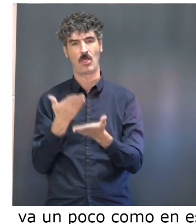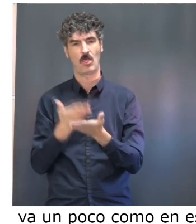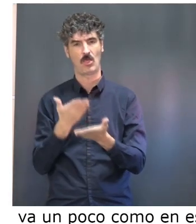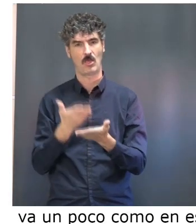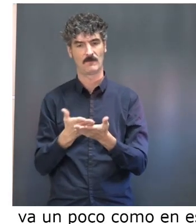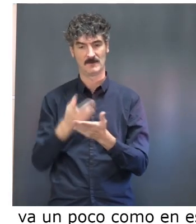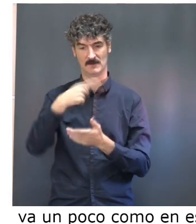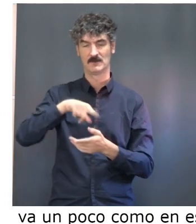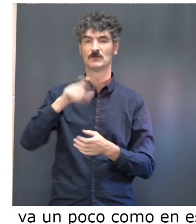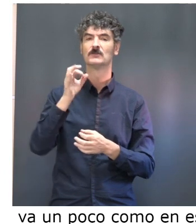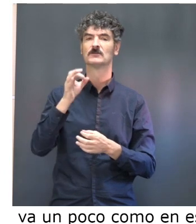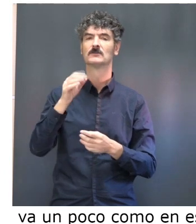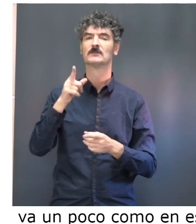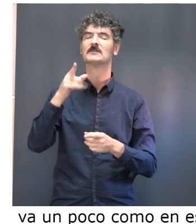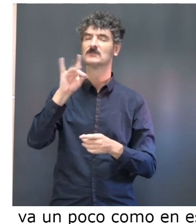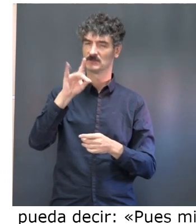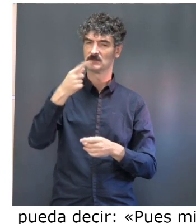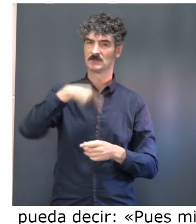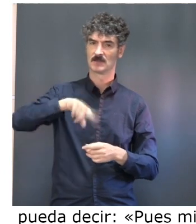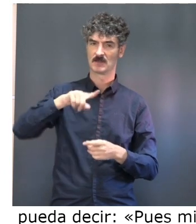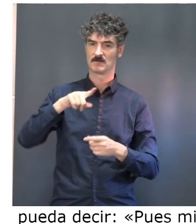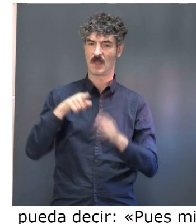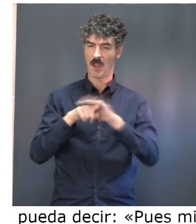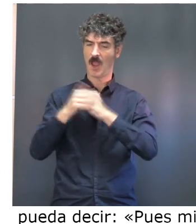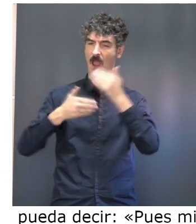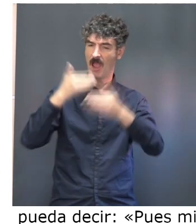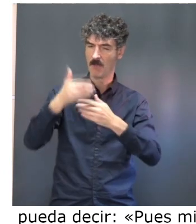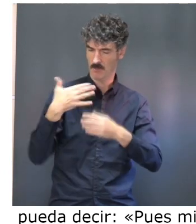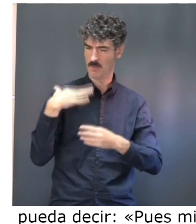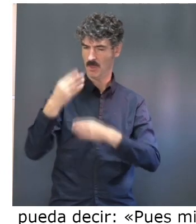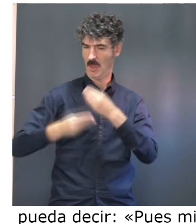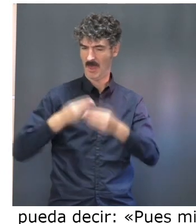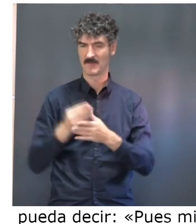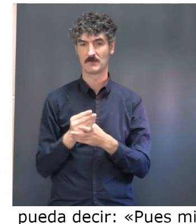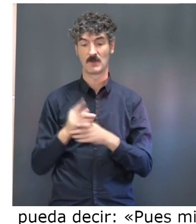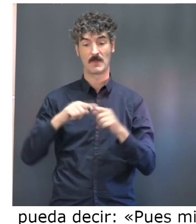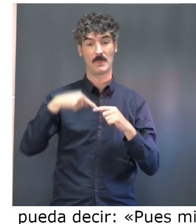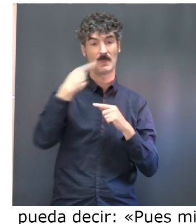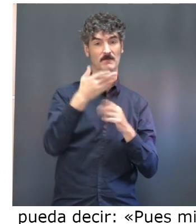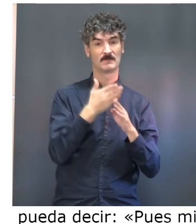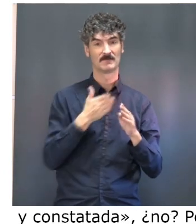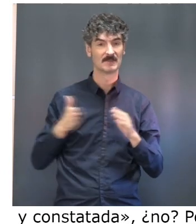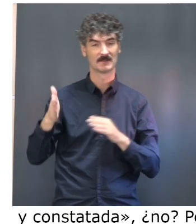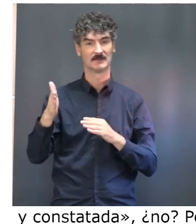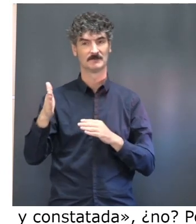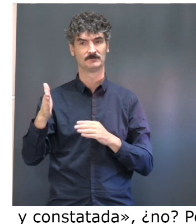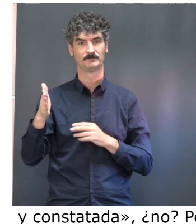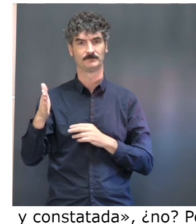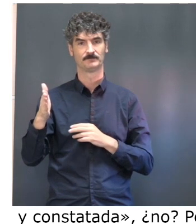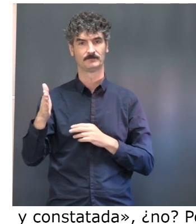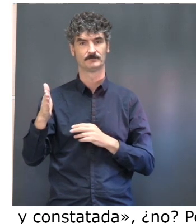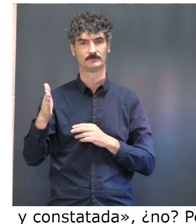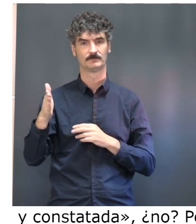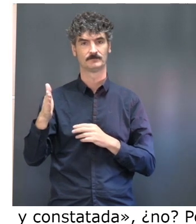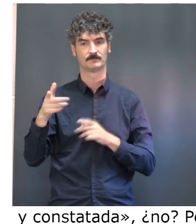constatada, ¿no? Pero sí que vamos haciendo ahí como también avances, ¿no? Y luego en el lado de